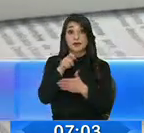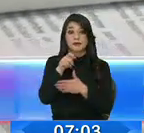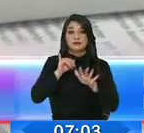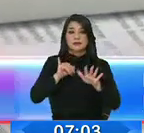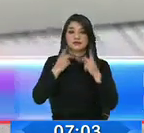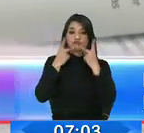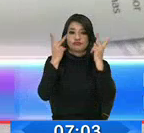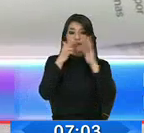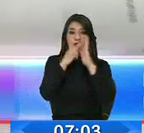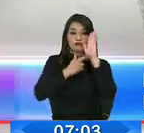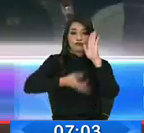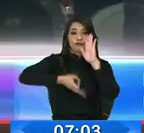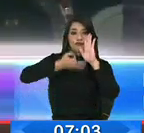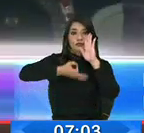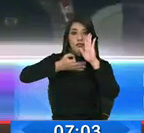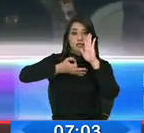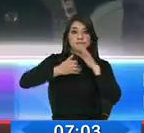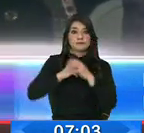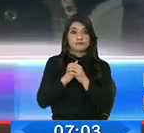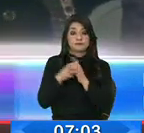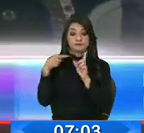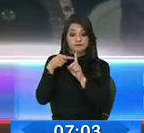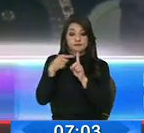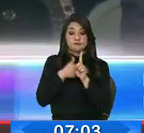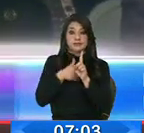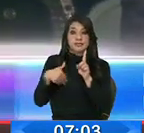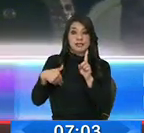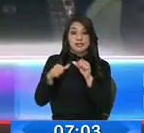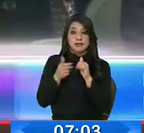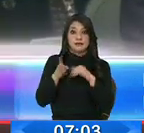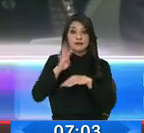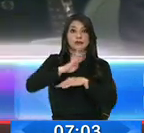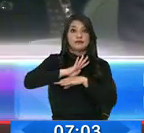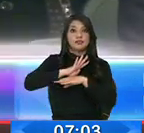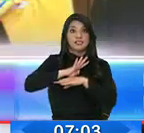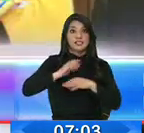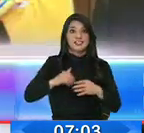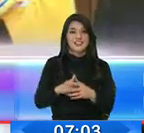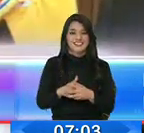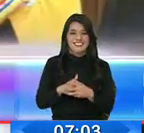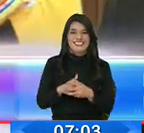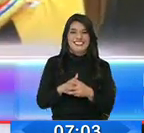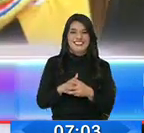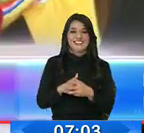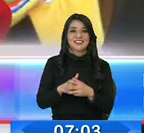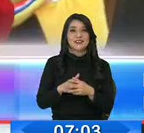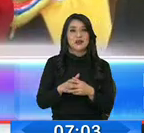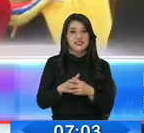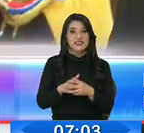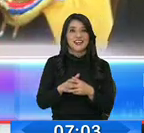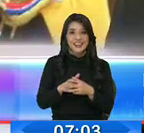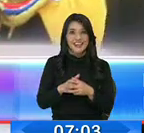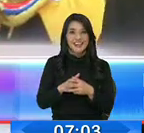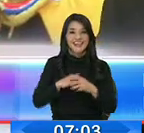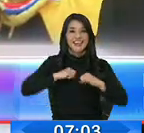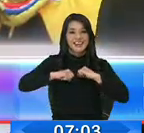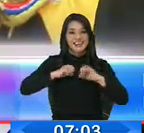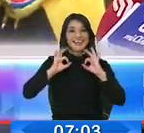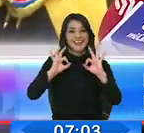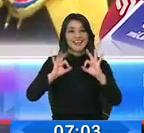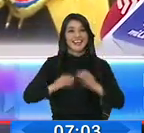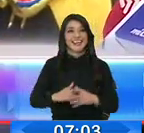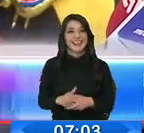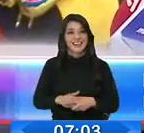publicadas en el registro oficial. César Litardo, el presidente de la legislatura desde mayo pasado, califica como positiva la gestión de este año.